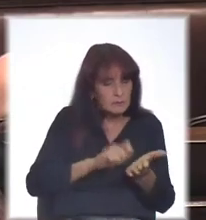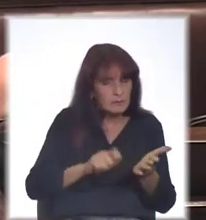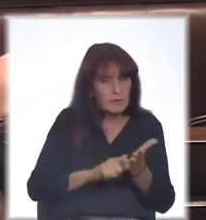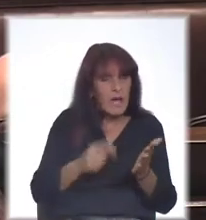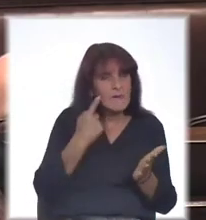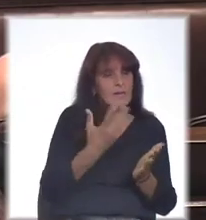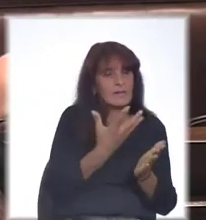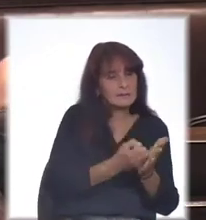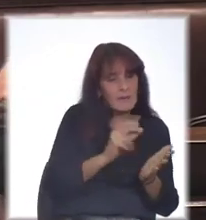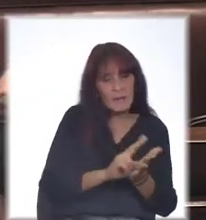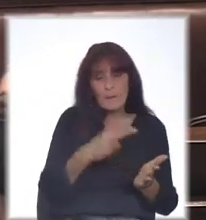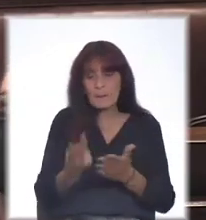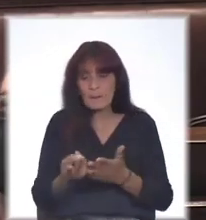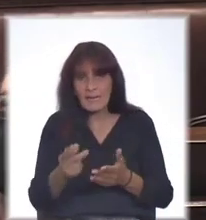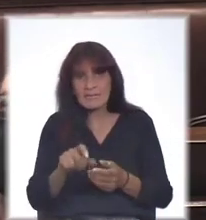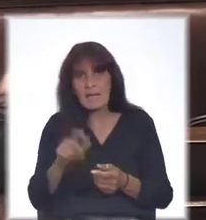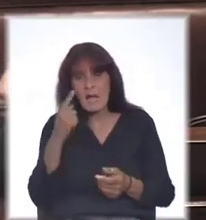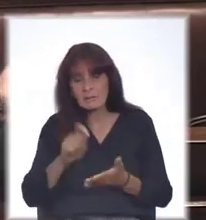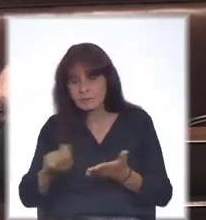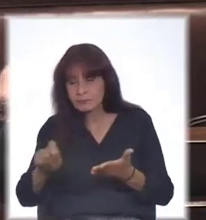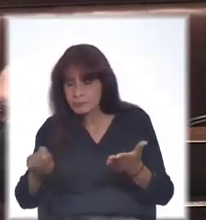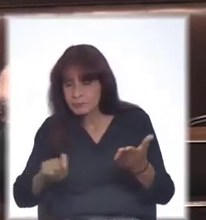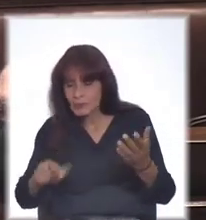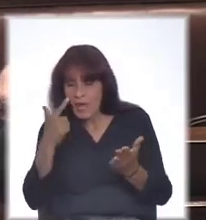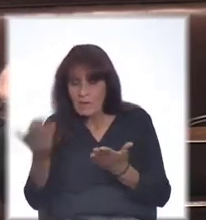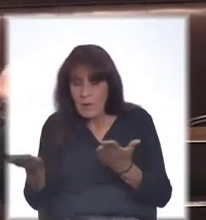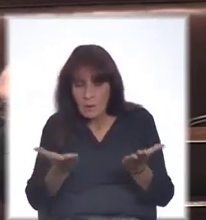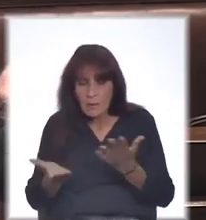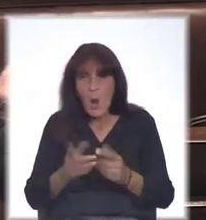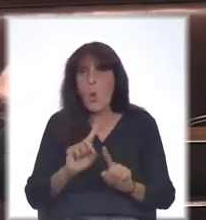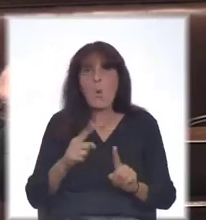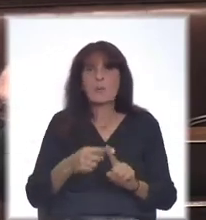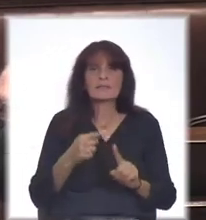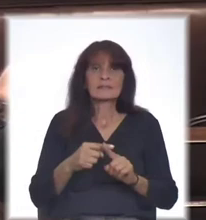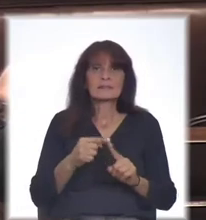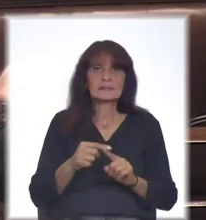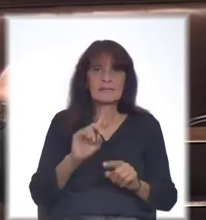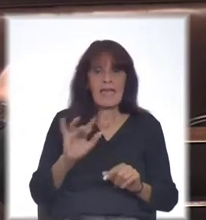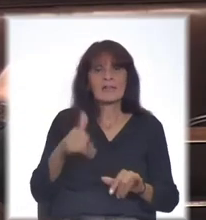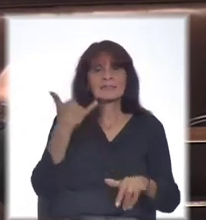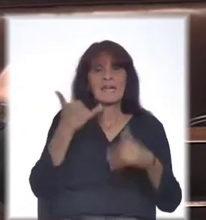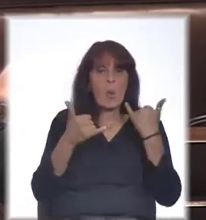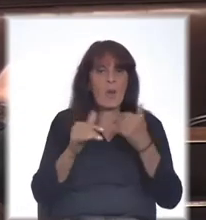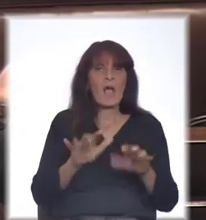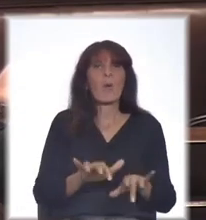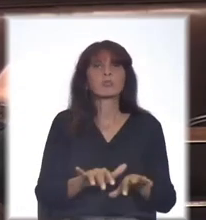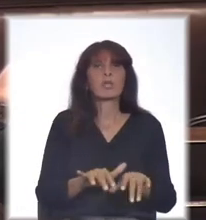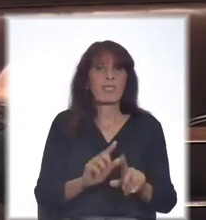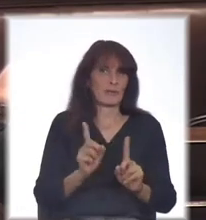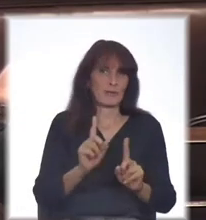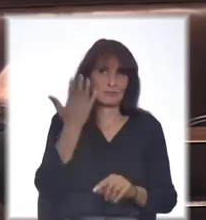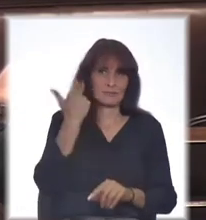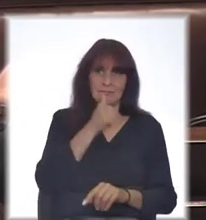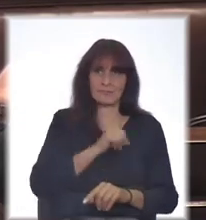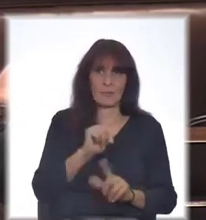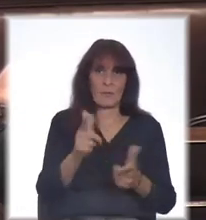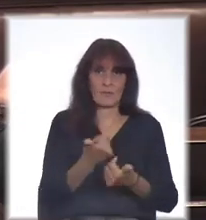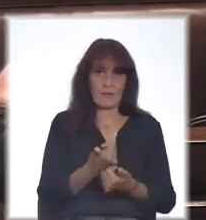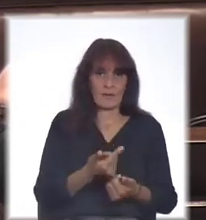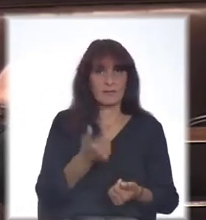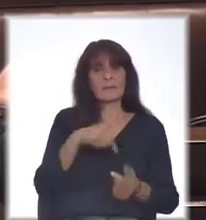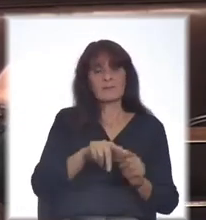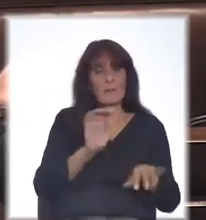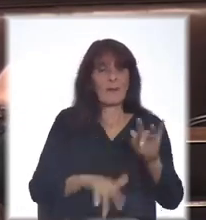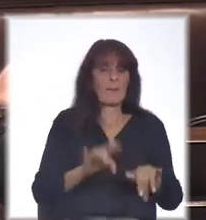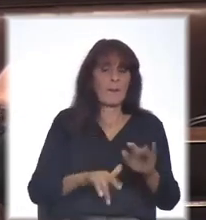el audio, pasarlo al mimeógrafo y distribuir la información por escrito. No existían los celulares ni las computadoras. Esta parte sí que era engorrosa, escribir